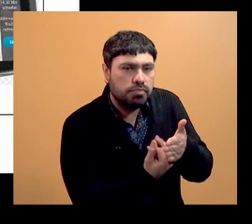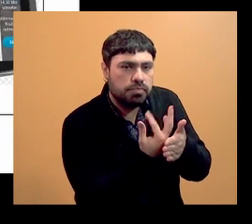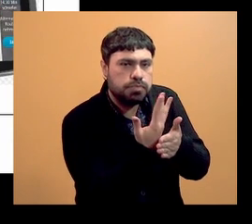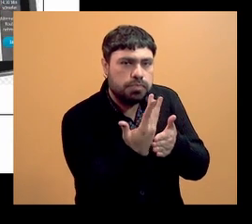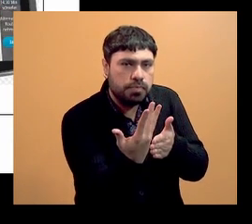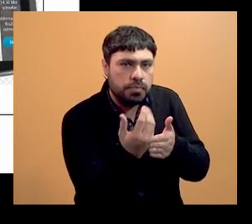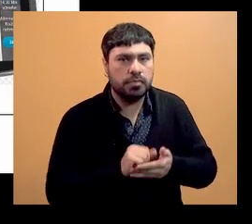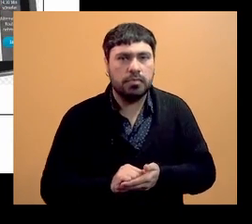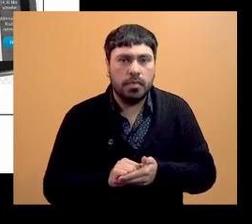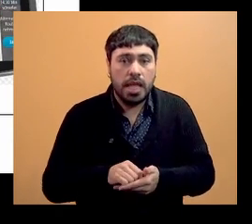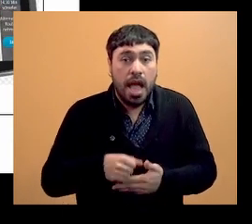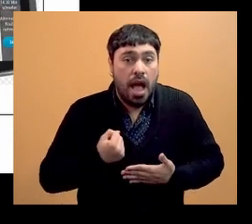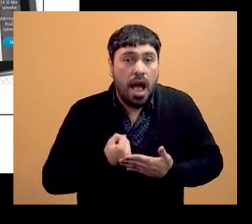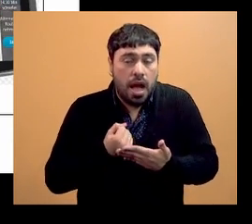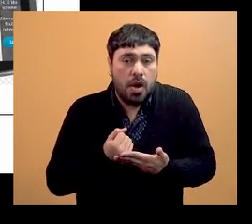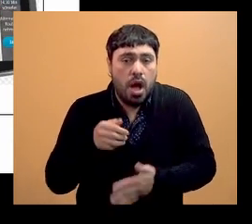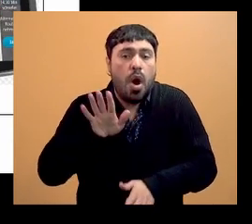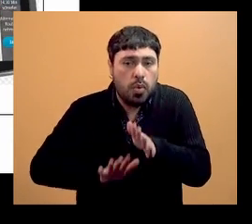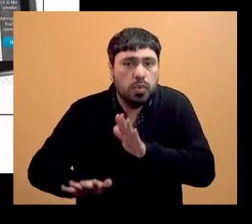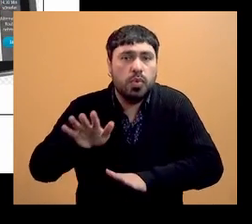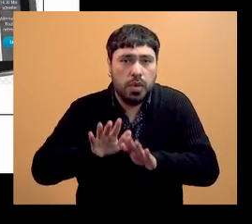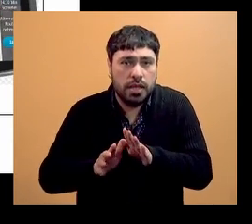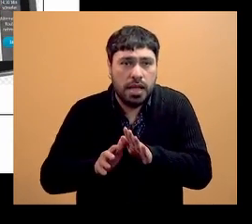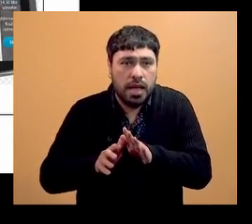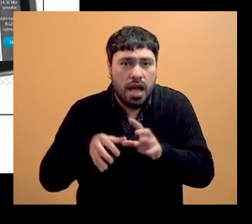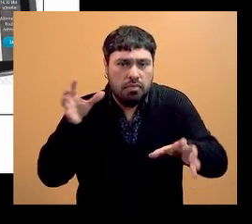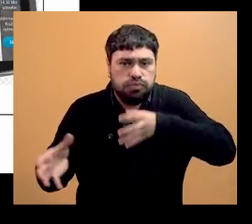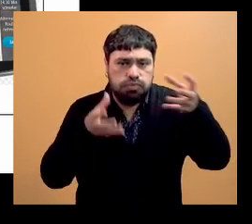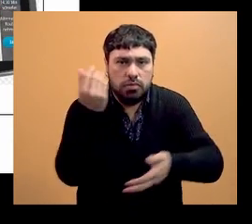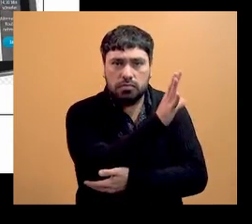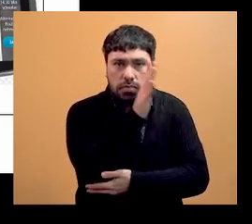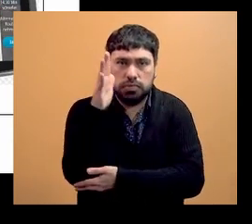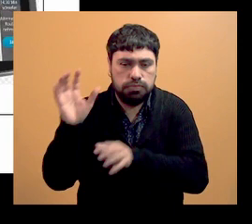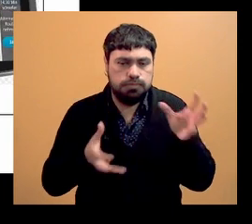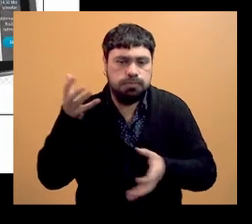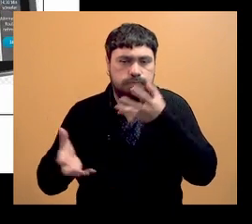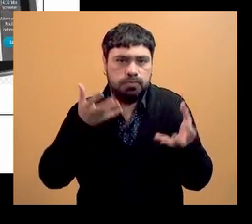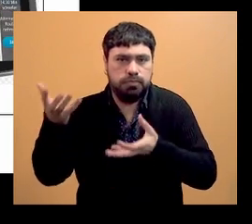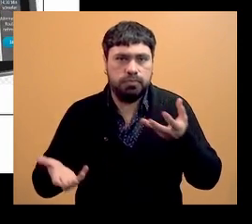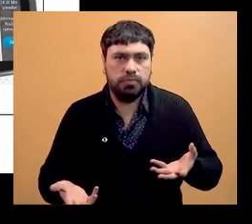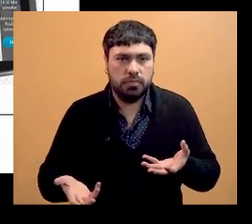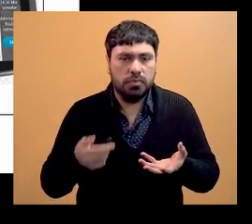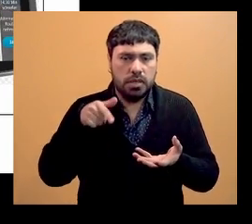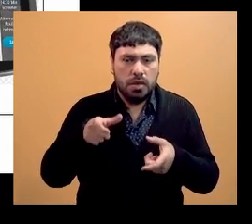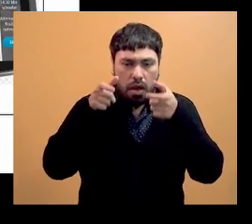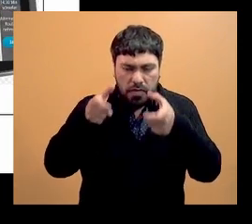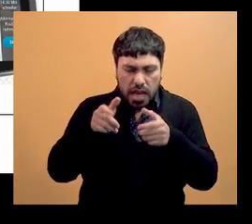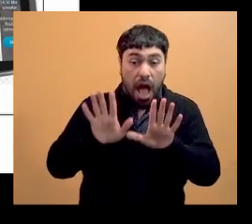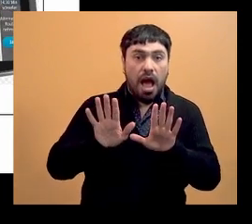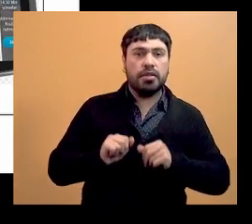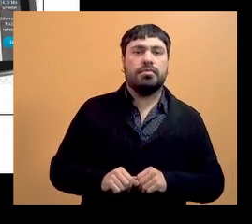incendios forestales, erupciones de volcanes, manchas oceánicas, y probablemente me quedo corto en la lista también, son posibles